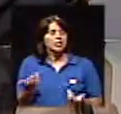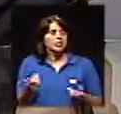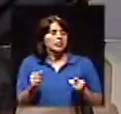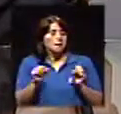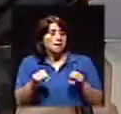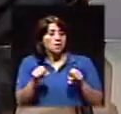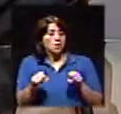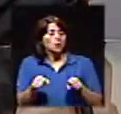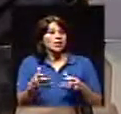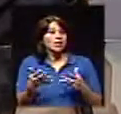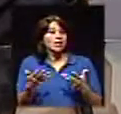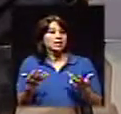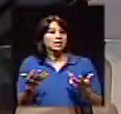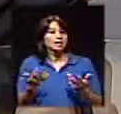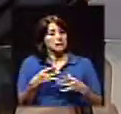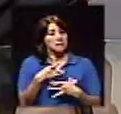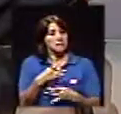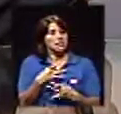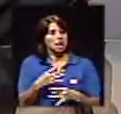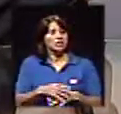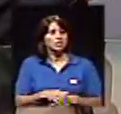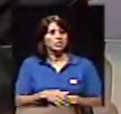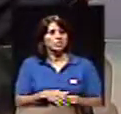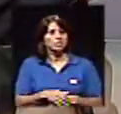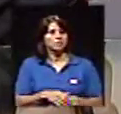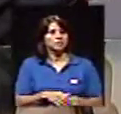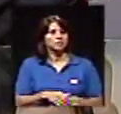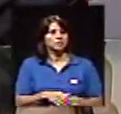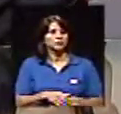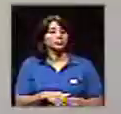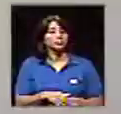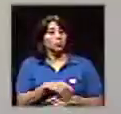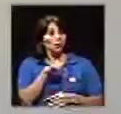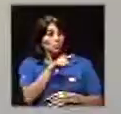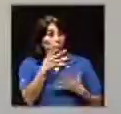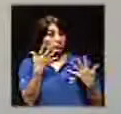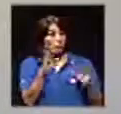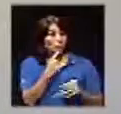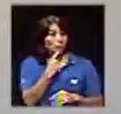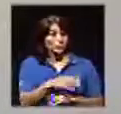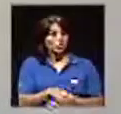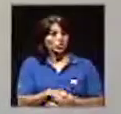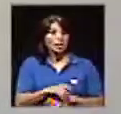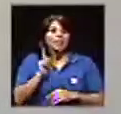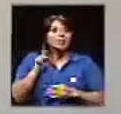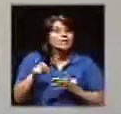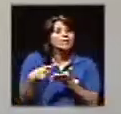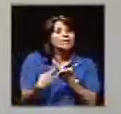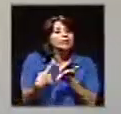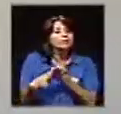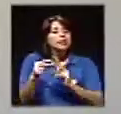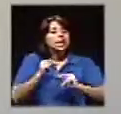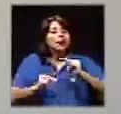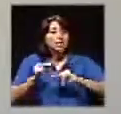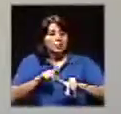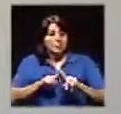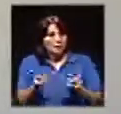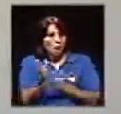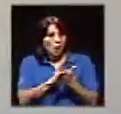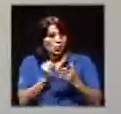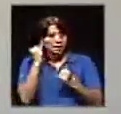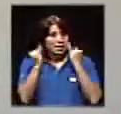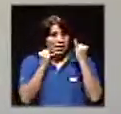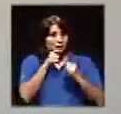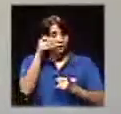podrían ser interesantes. Usted lo ha dicho ya, hay que negociar, pero ¿hay algunas ideas que usted